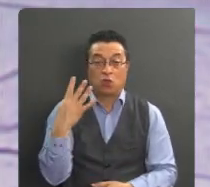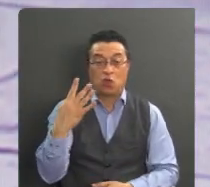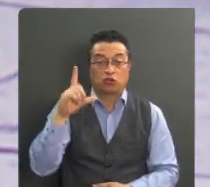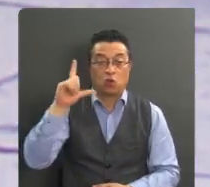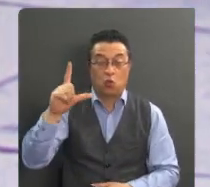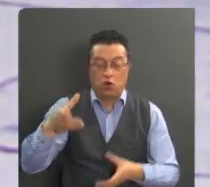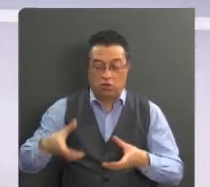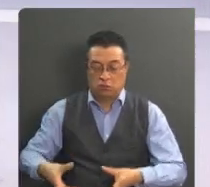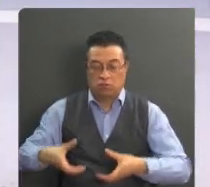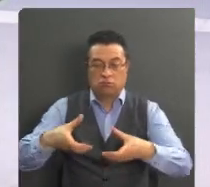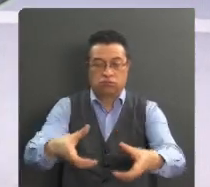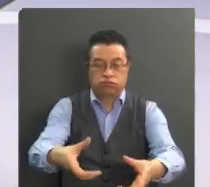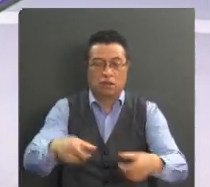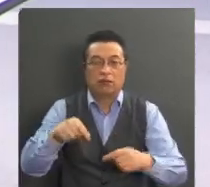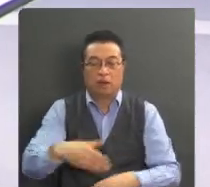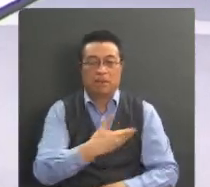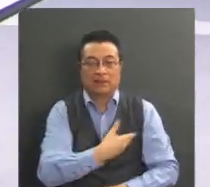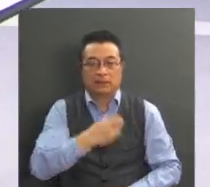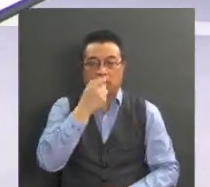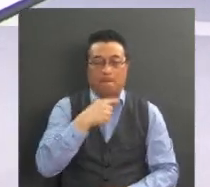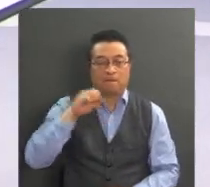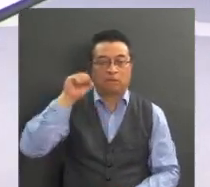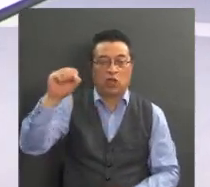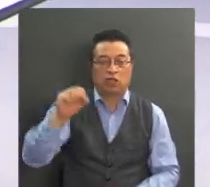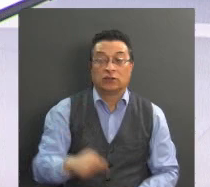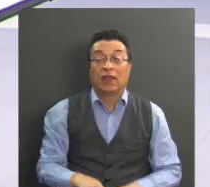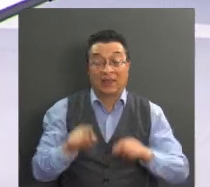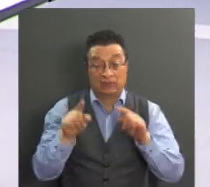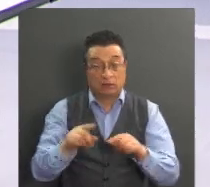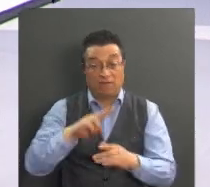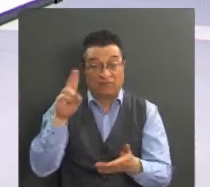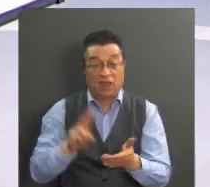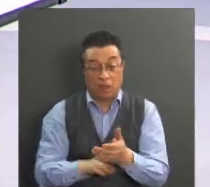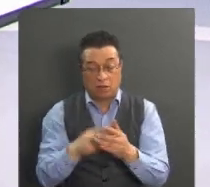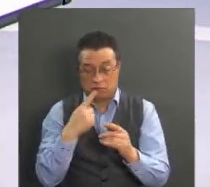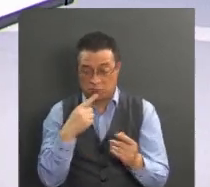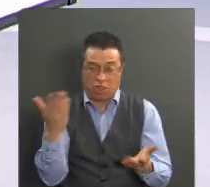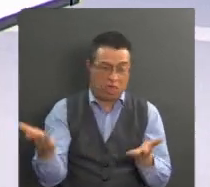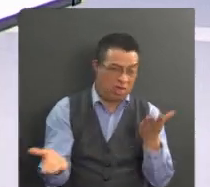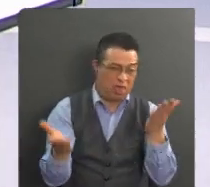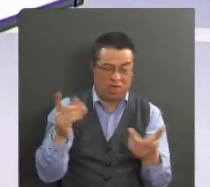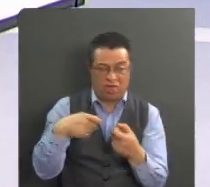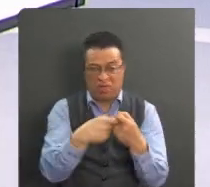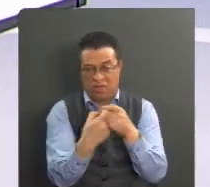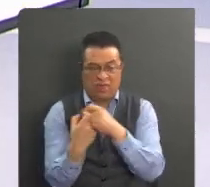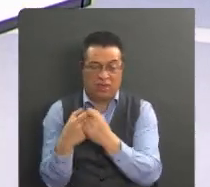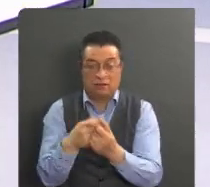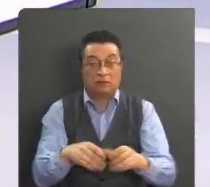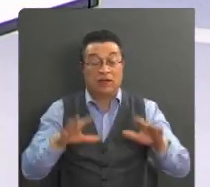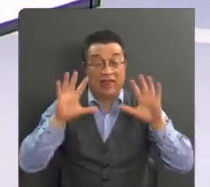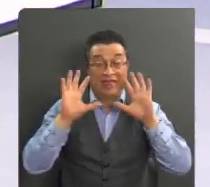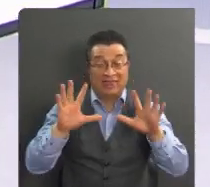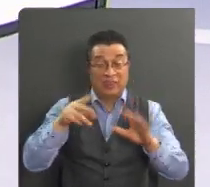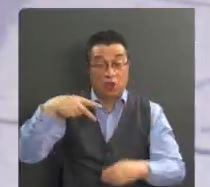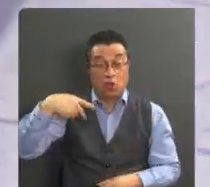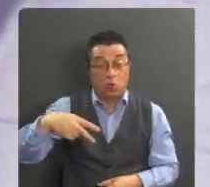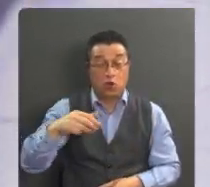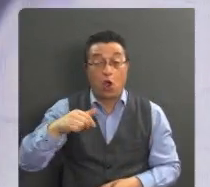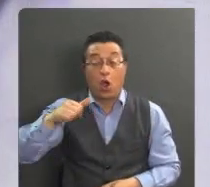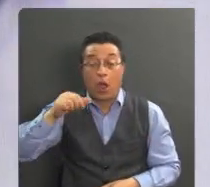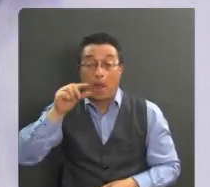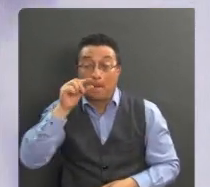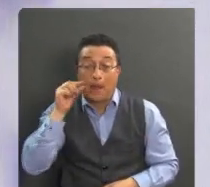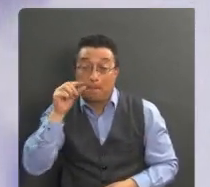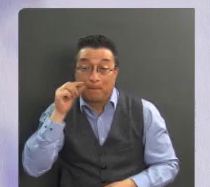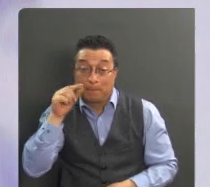texto constituyente al presidente Gabriel Boric. Esto ha sido una verdadera teleserie, lo hemos dicho. Desde el 10 de junio cuando Gaspar Domínguez dice,